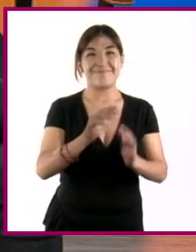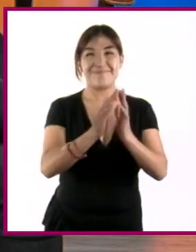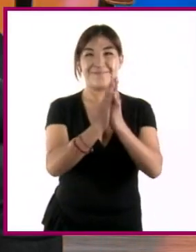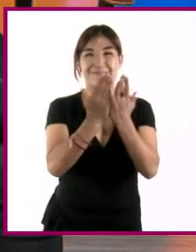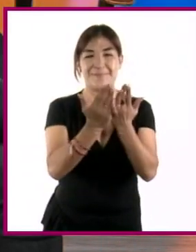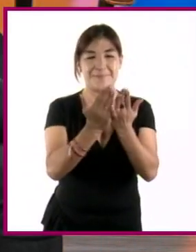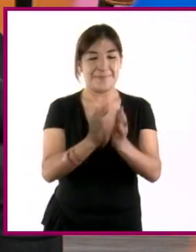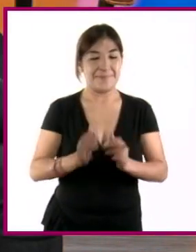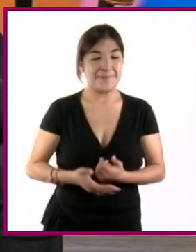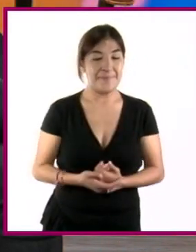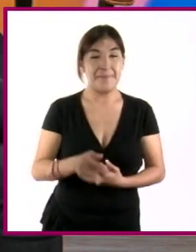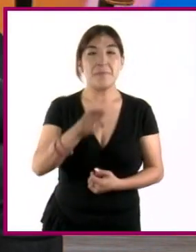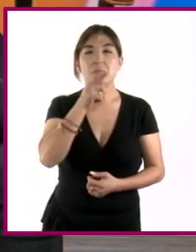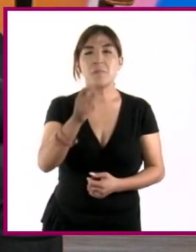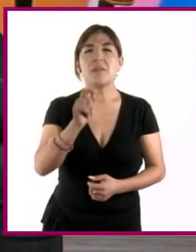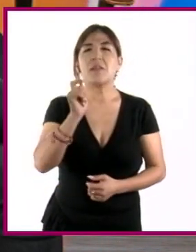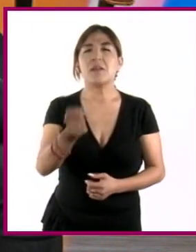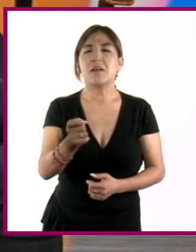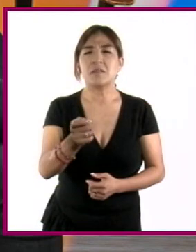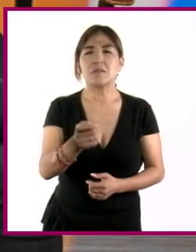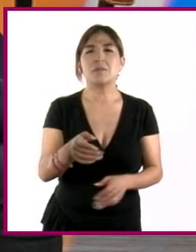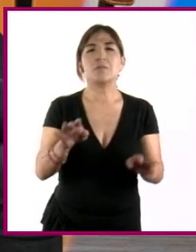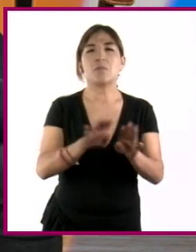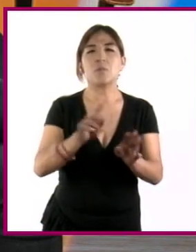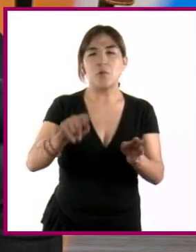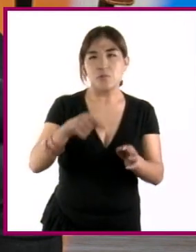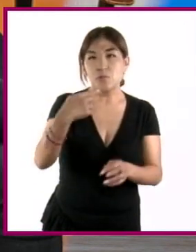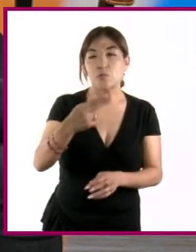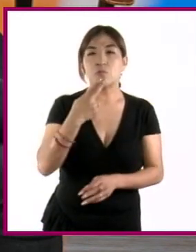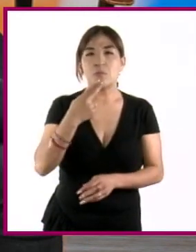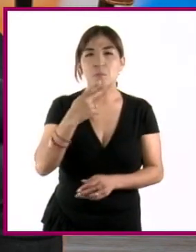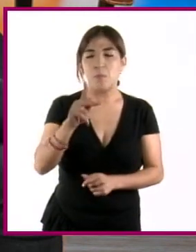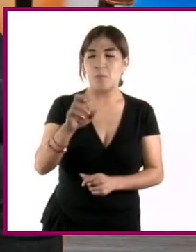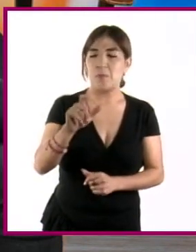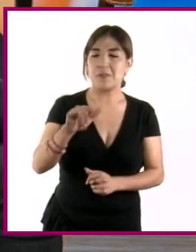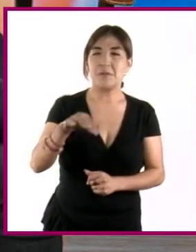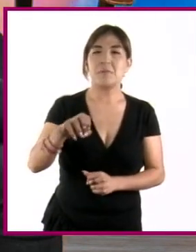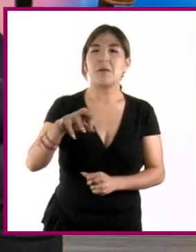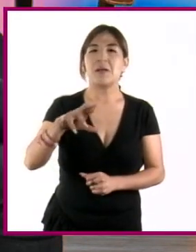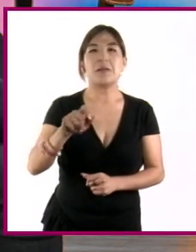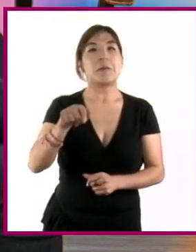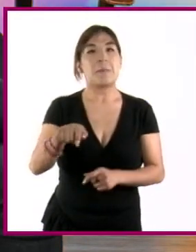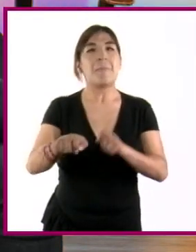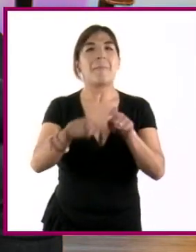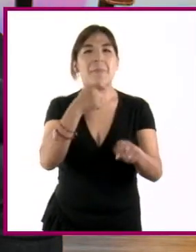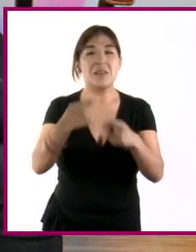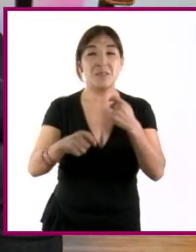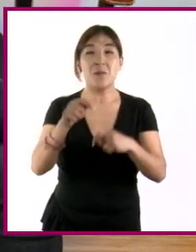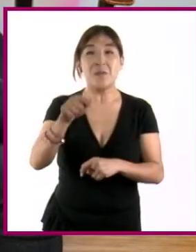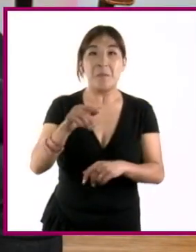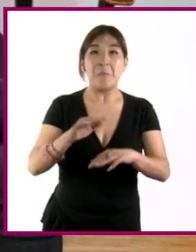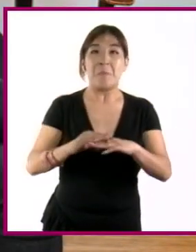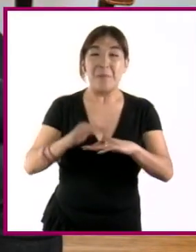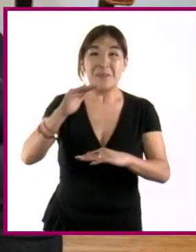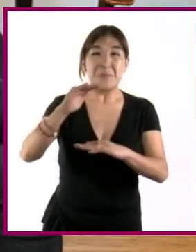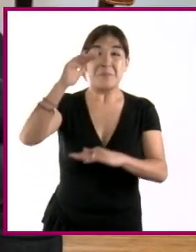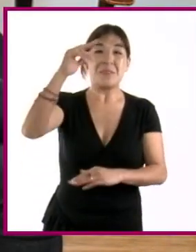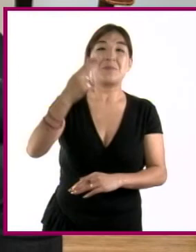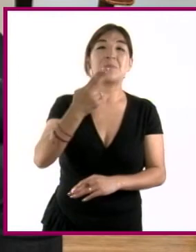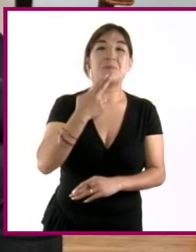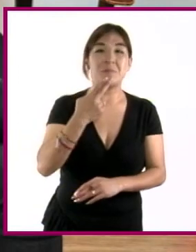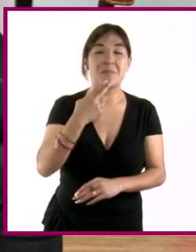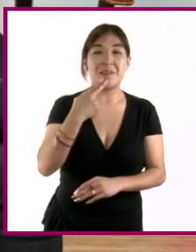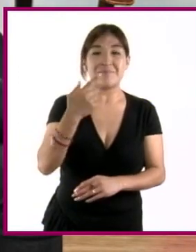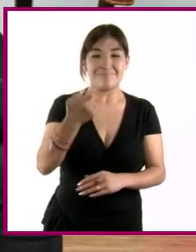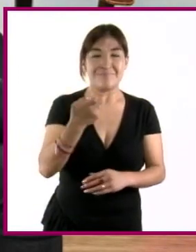ese libro, la autora aborda el consumo de polímeros o plásticos y cómo su uso ha aumentado considerablemente en los